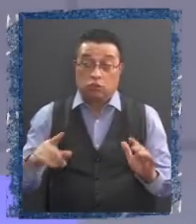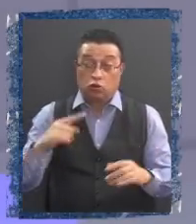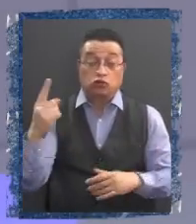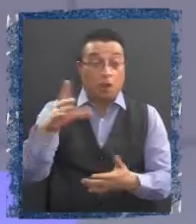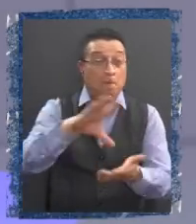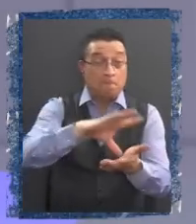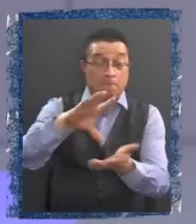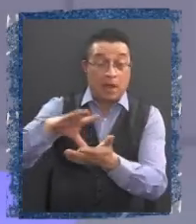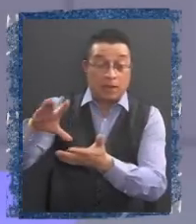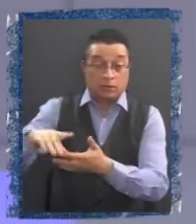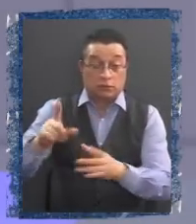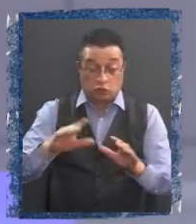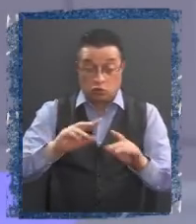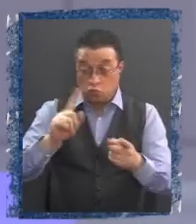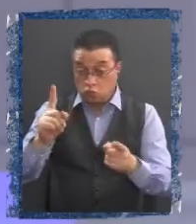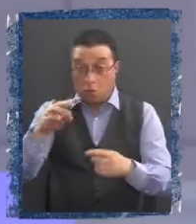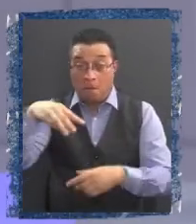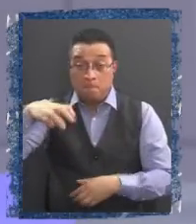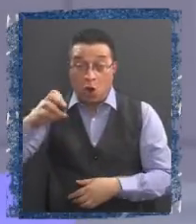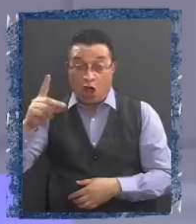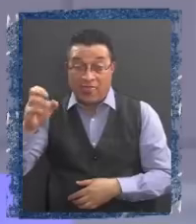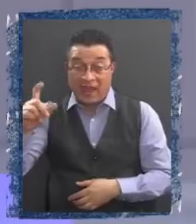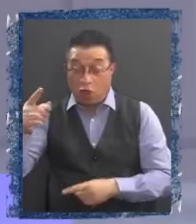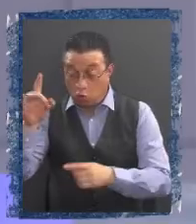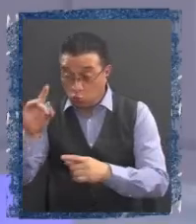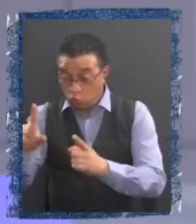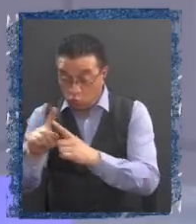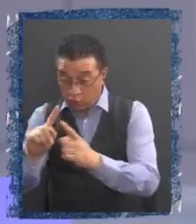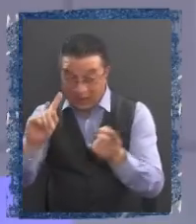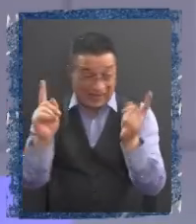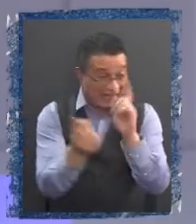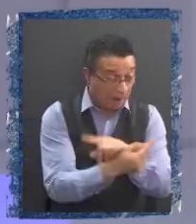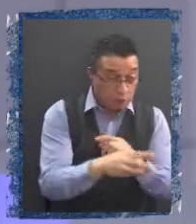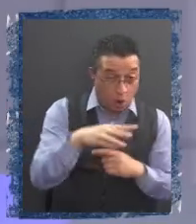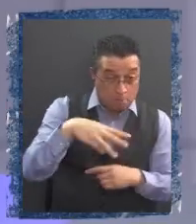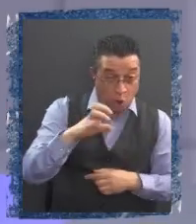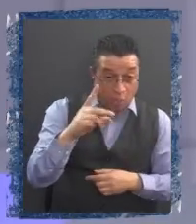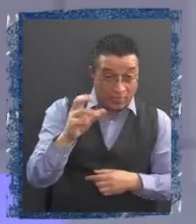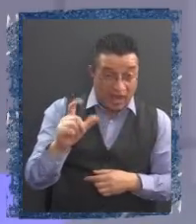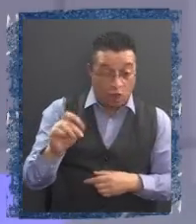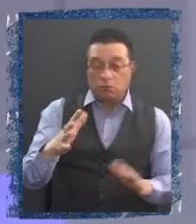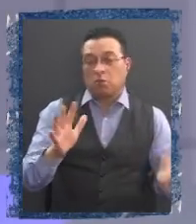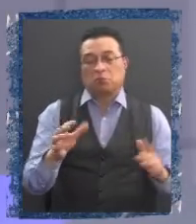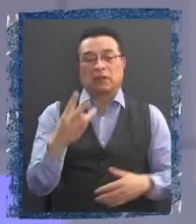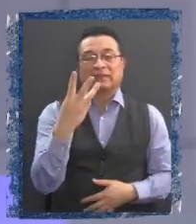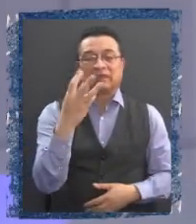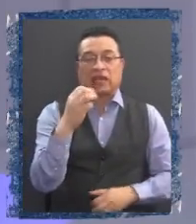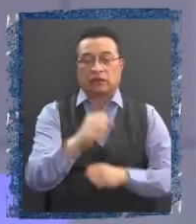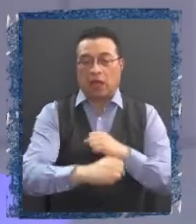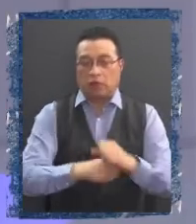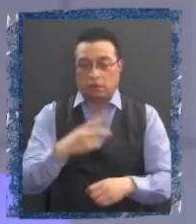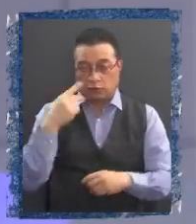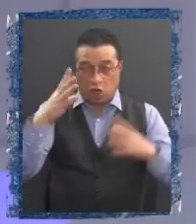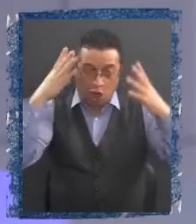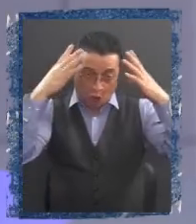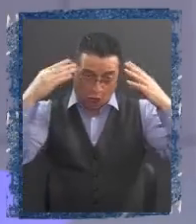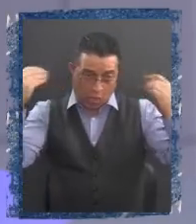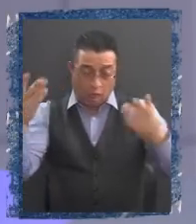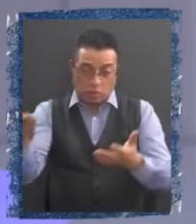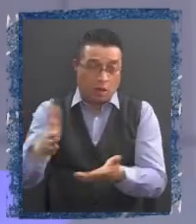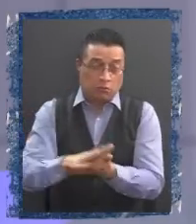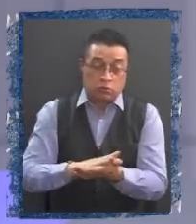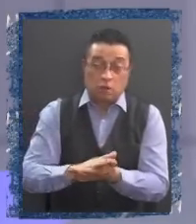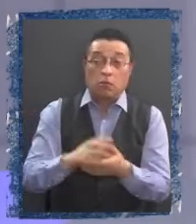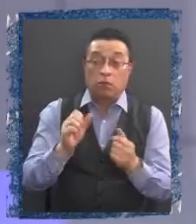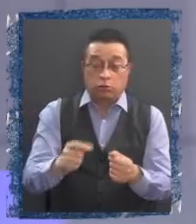modelo único a otro muy distinto, como es algo que se está planteando acá, se demoran 30 años. O sea, uno mira el caso de Holanda, si no, podría establecerlo